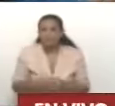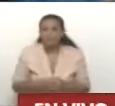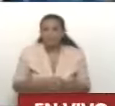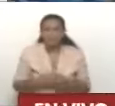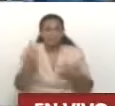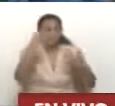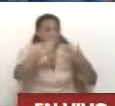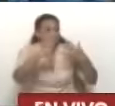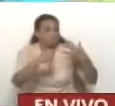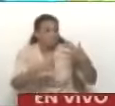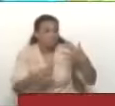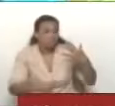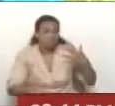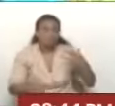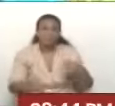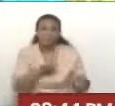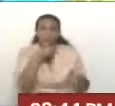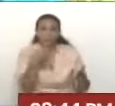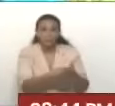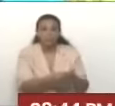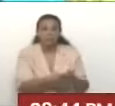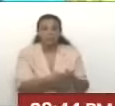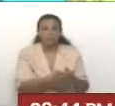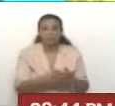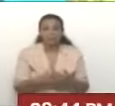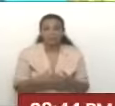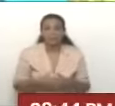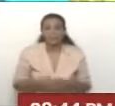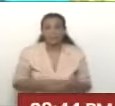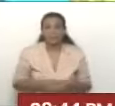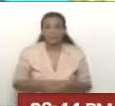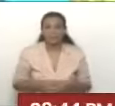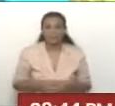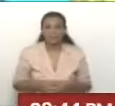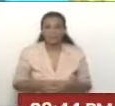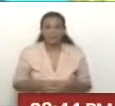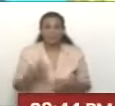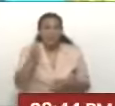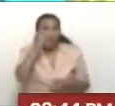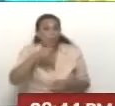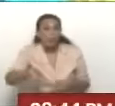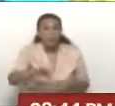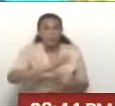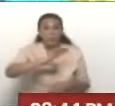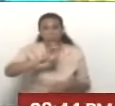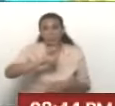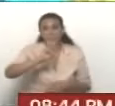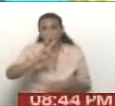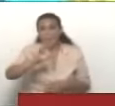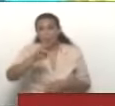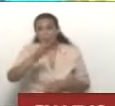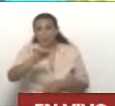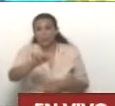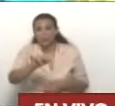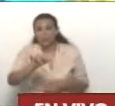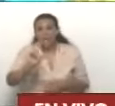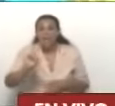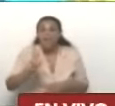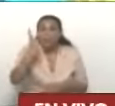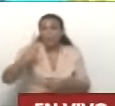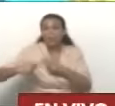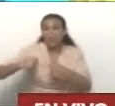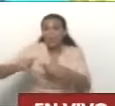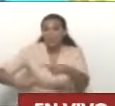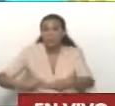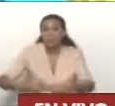Noelis Pocaterra, nuestra chamana mayor de los pueblos guayú. Hay una segunda generación que es